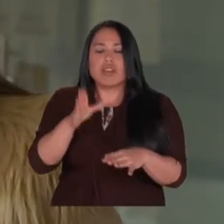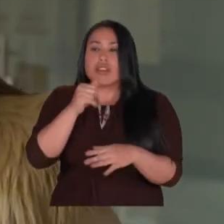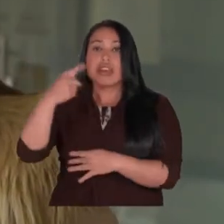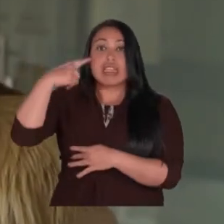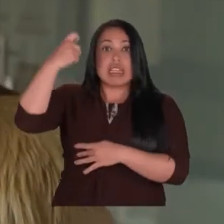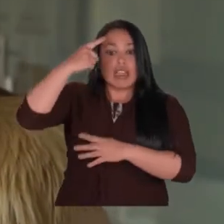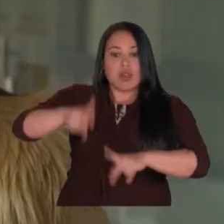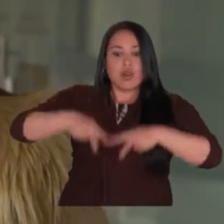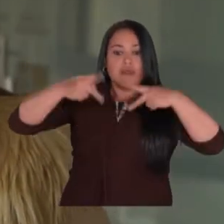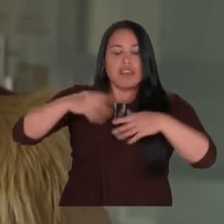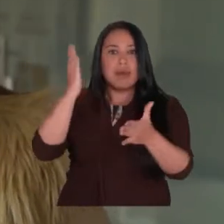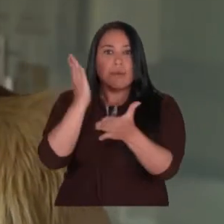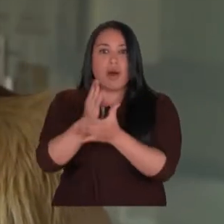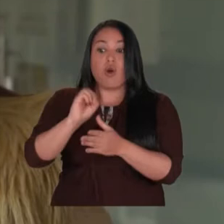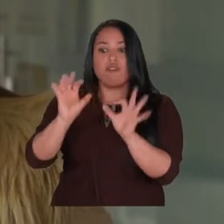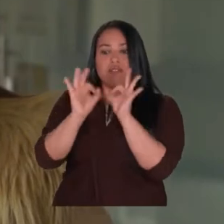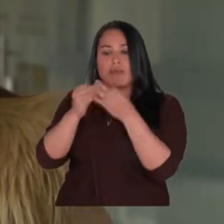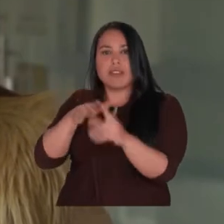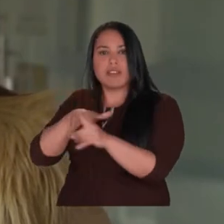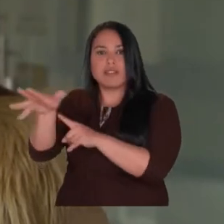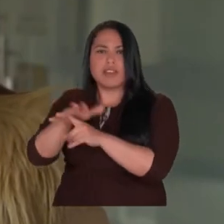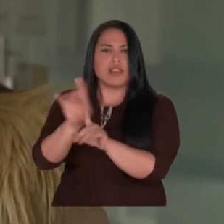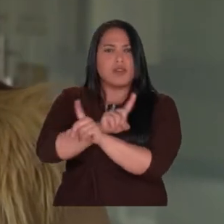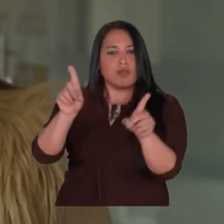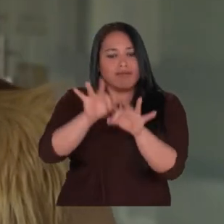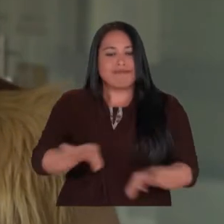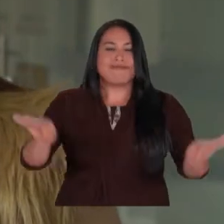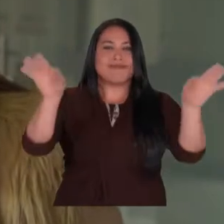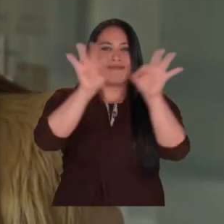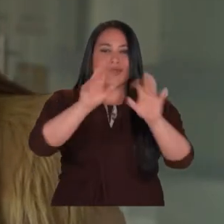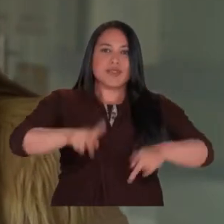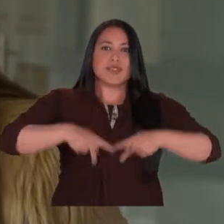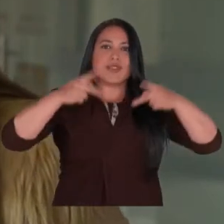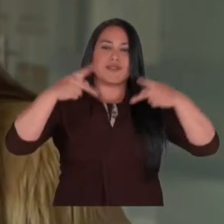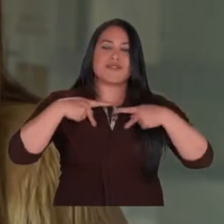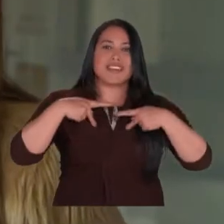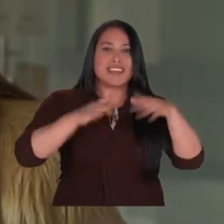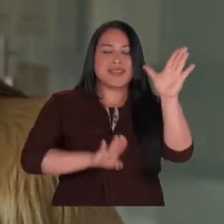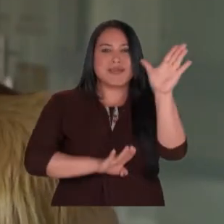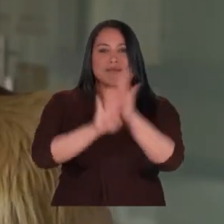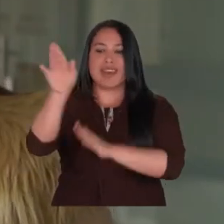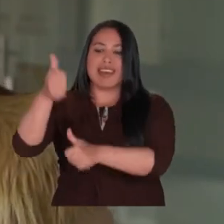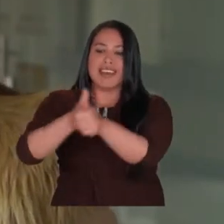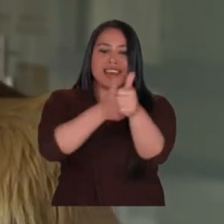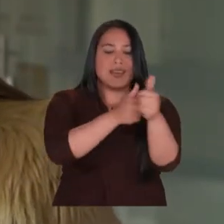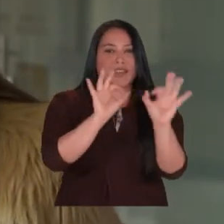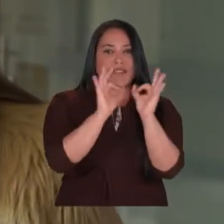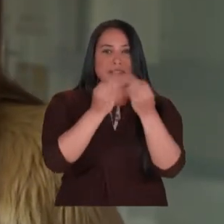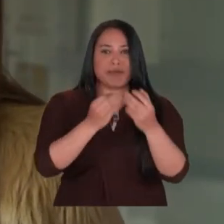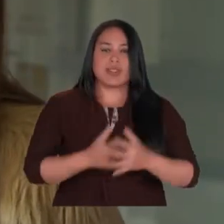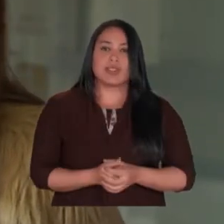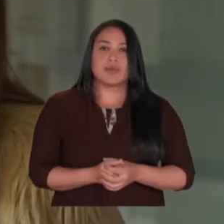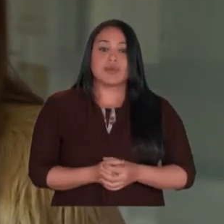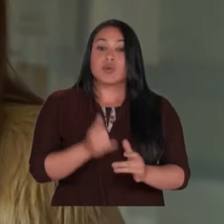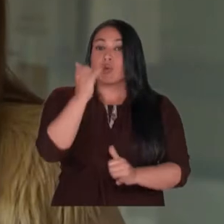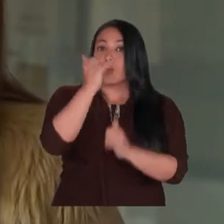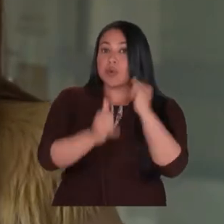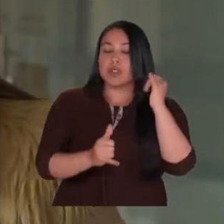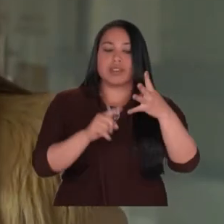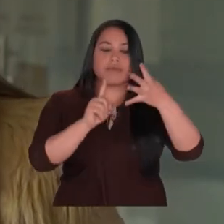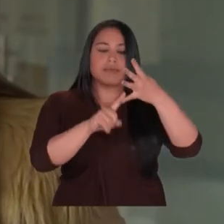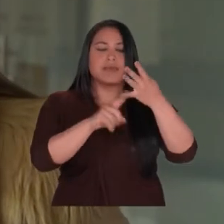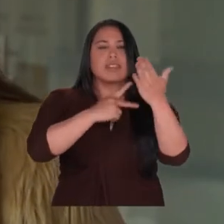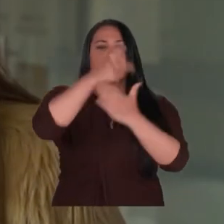una alternativa donde no esté en riesgo su vida ni la de sus familias, sino también una alternativa que pueda generar desarrollo para cada una de sus